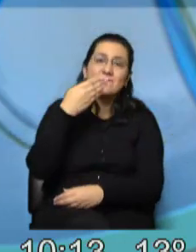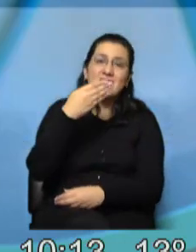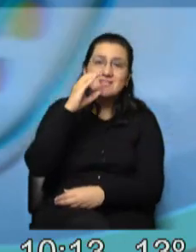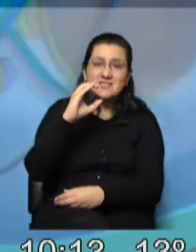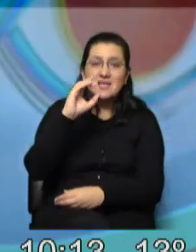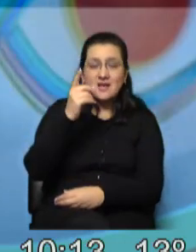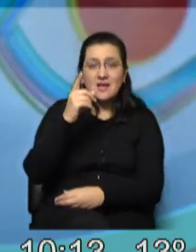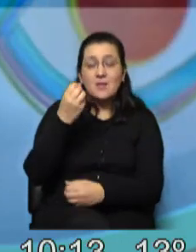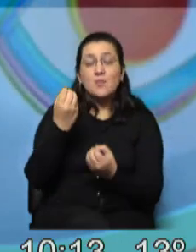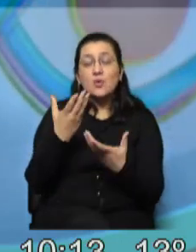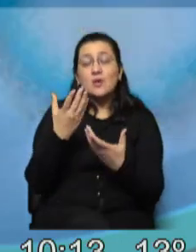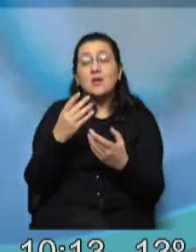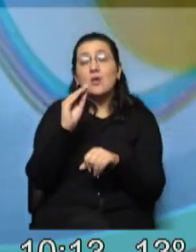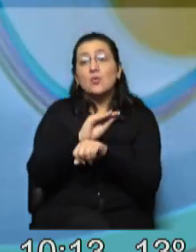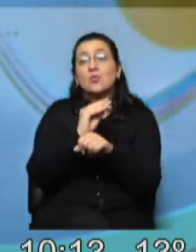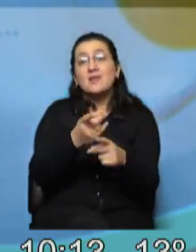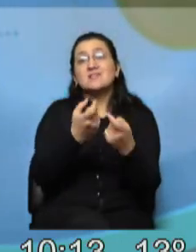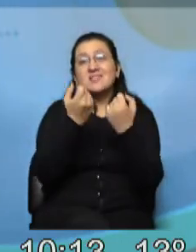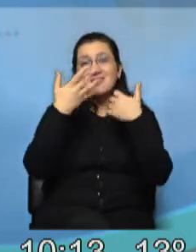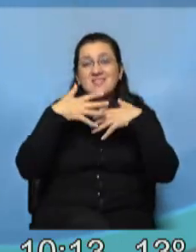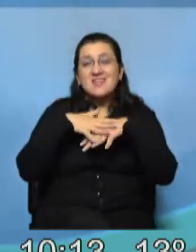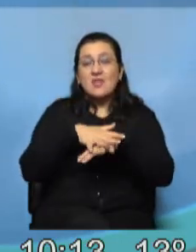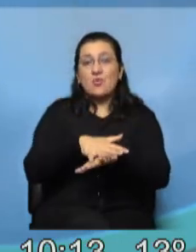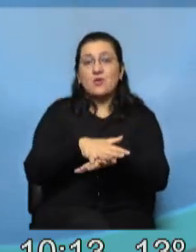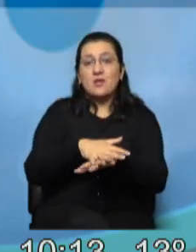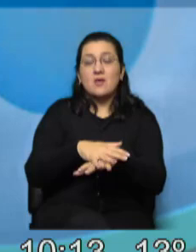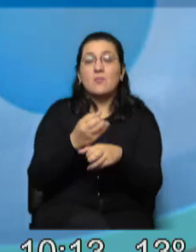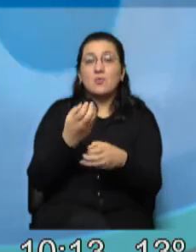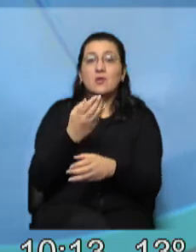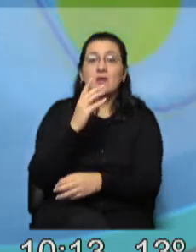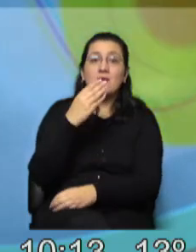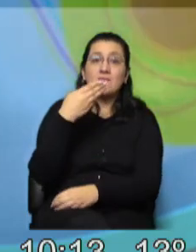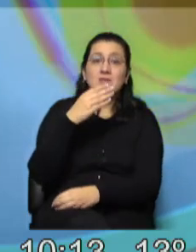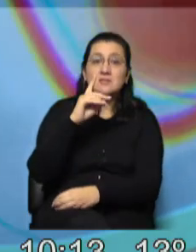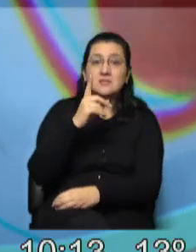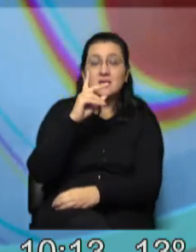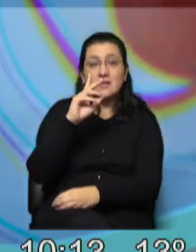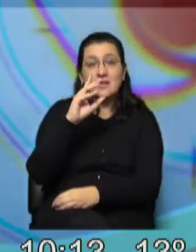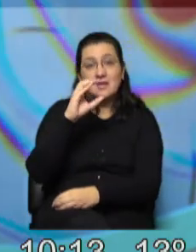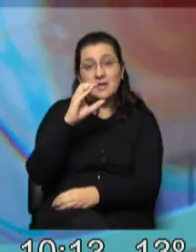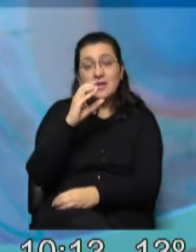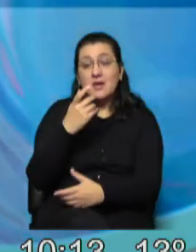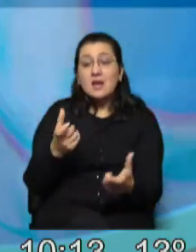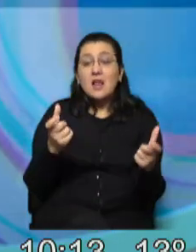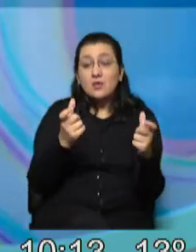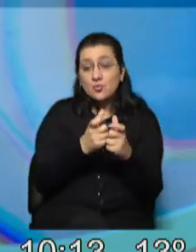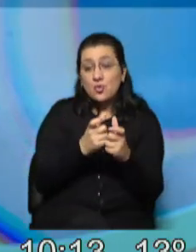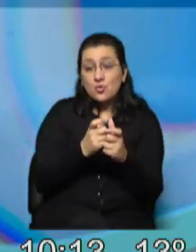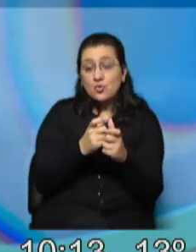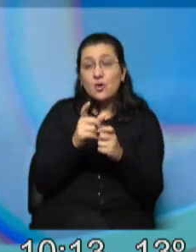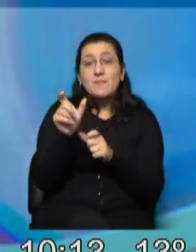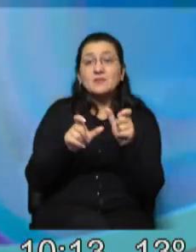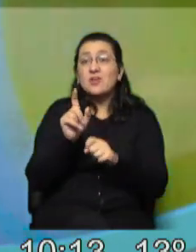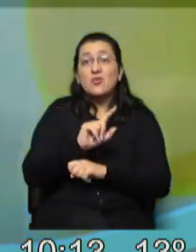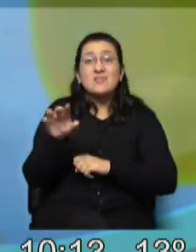cultura tiene que ser integradora, porque la BCG nace como la reunión de aquellos que no habían entrado en ninguna otra murga, los que habían quedado